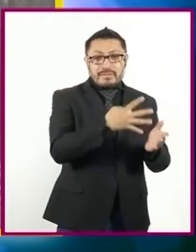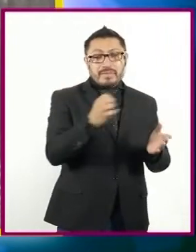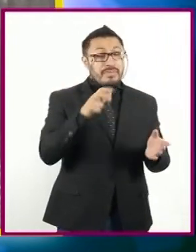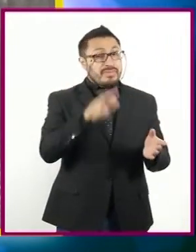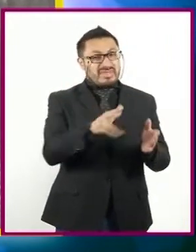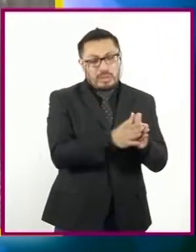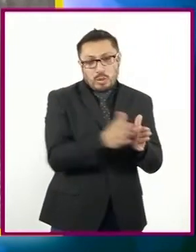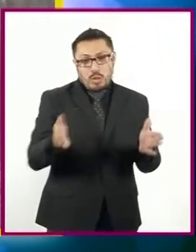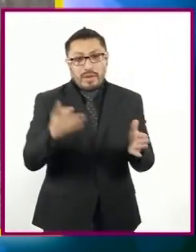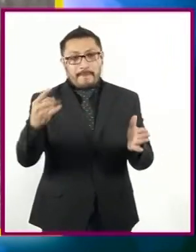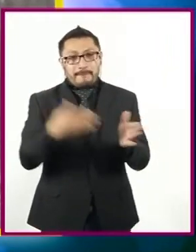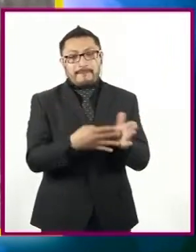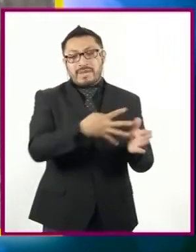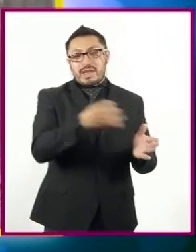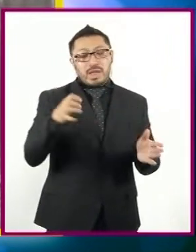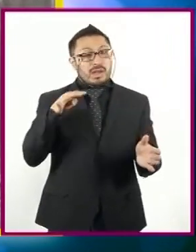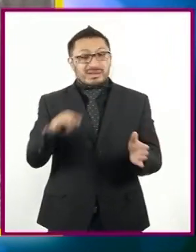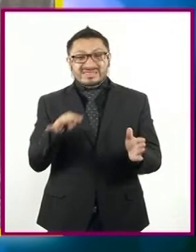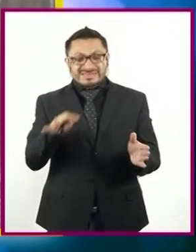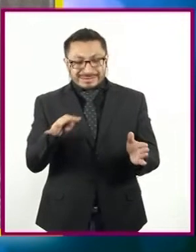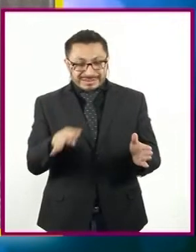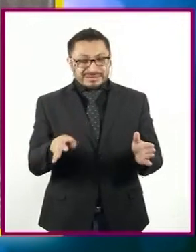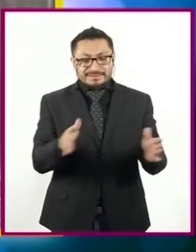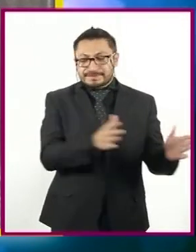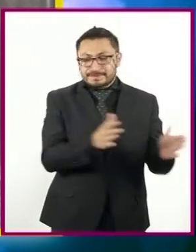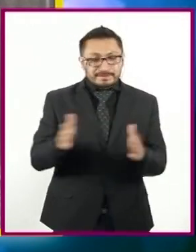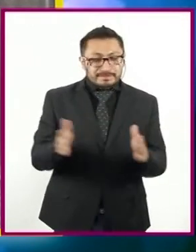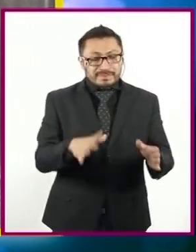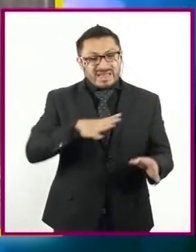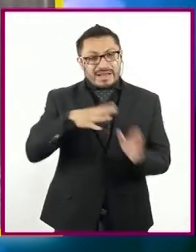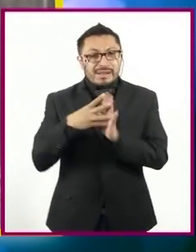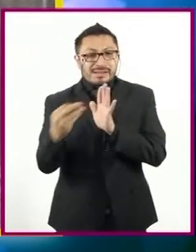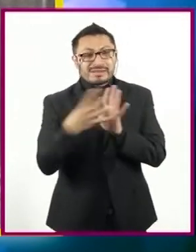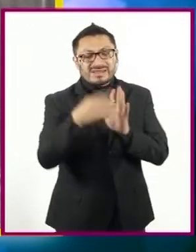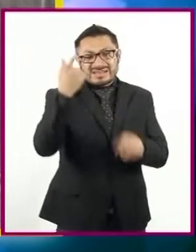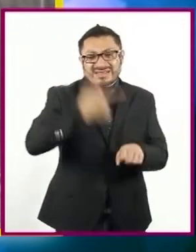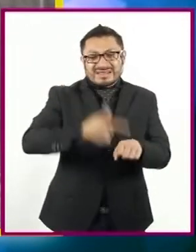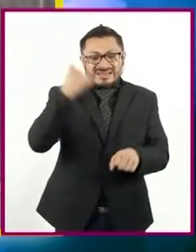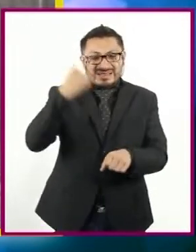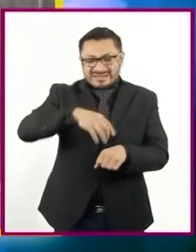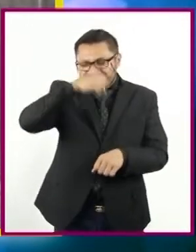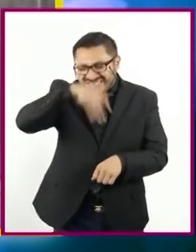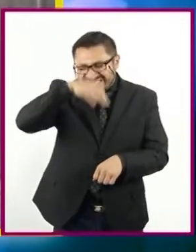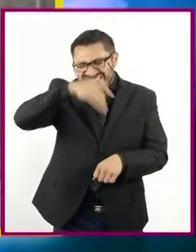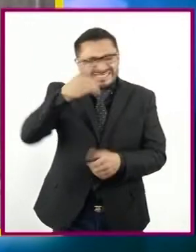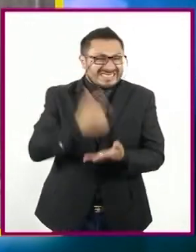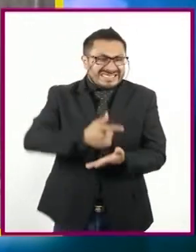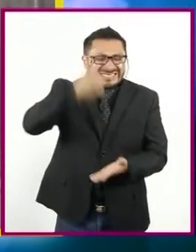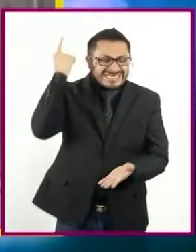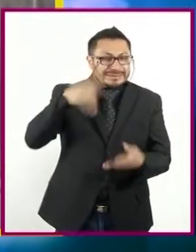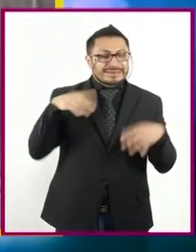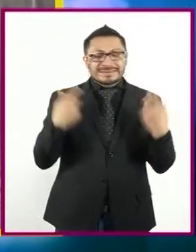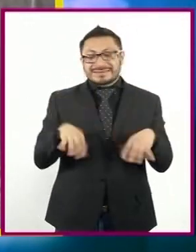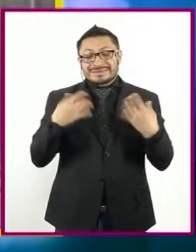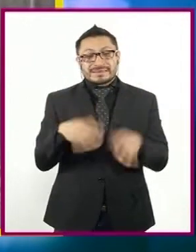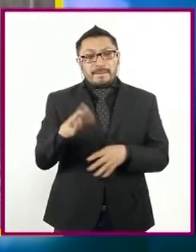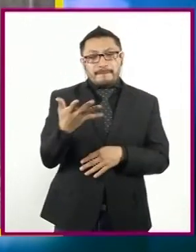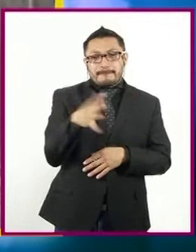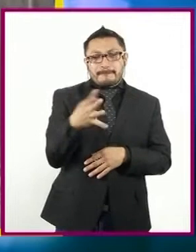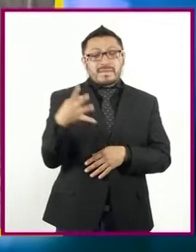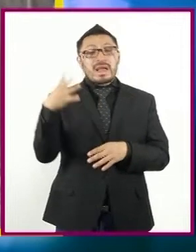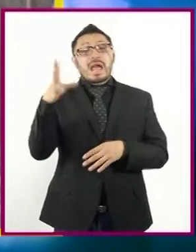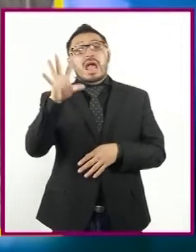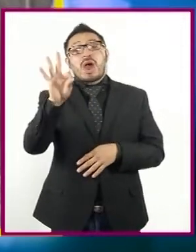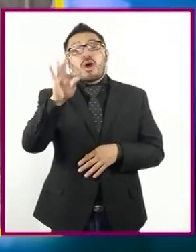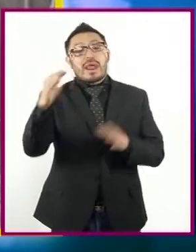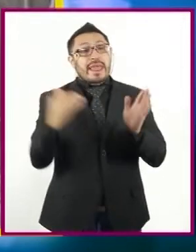1918 y 1919 se produjo la epidemia de gripe más grave que se ha conocido, estimándose en cerca de 40